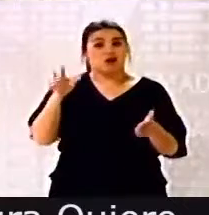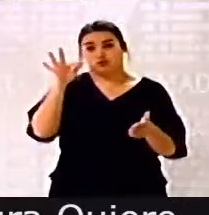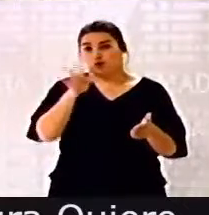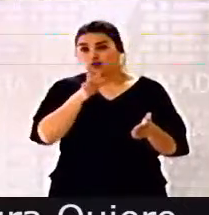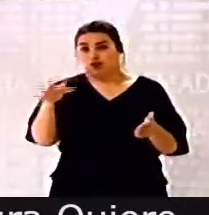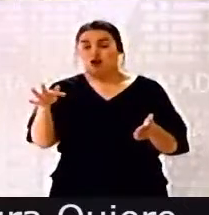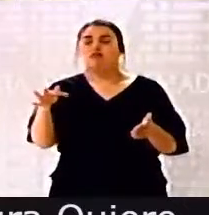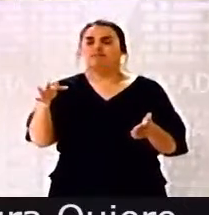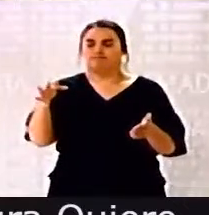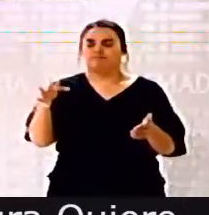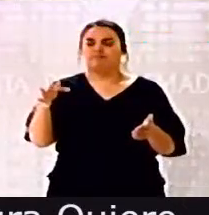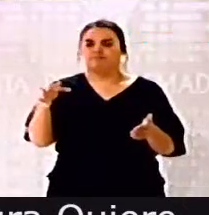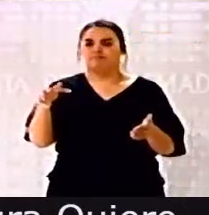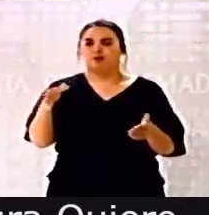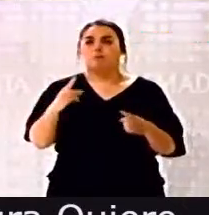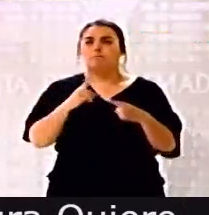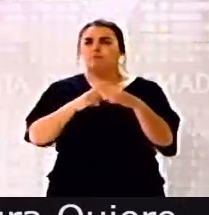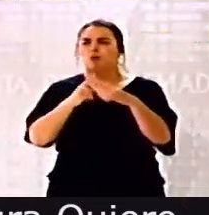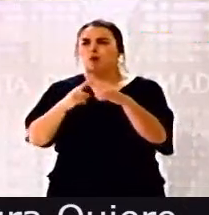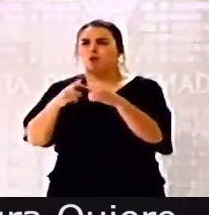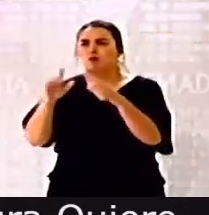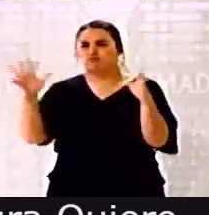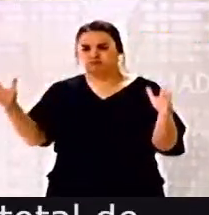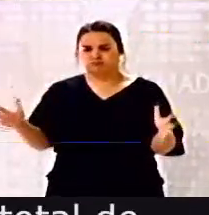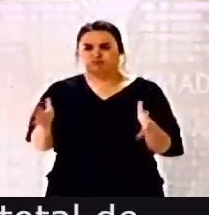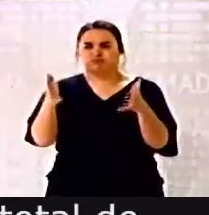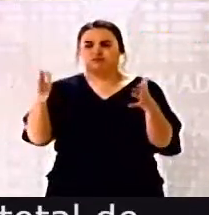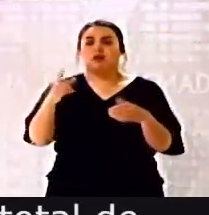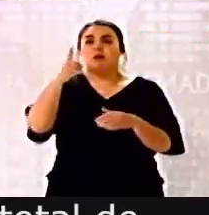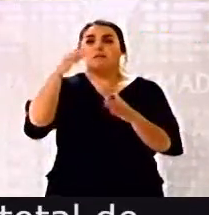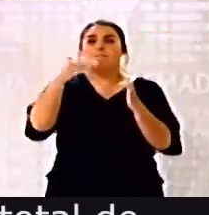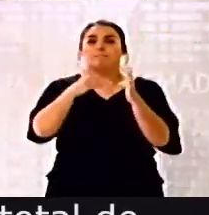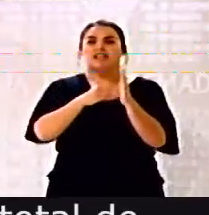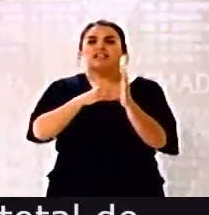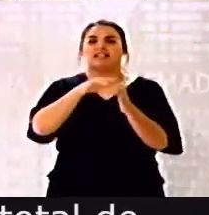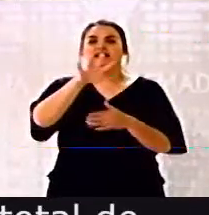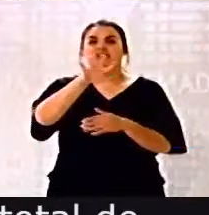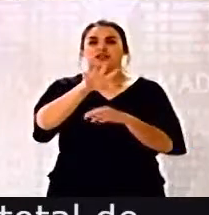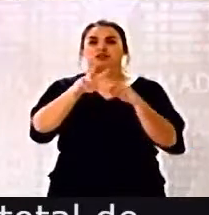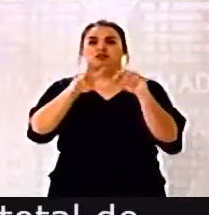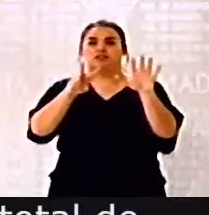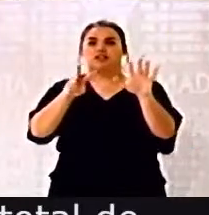llevamos un total de positivos acumulados de 1.579,